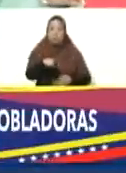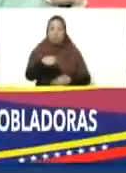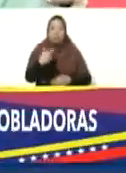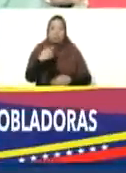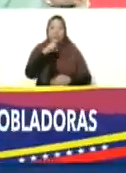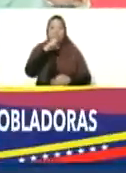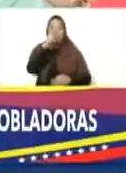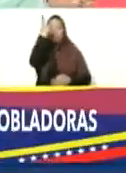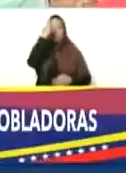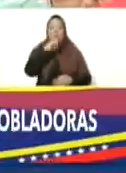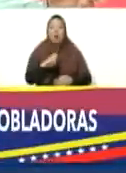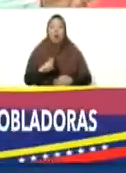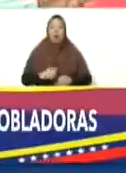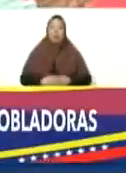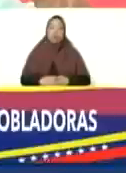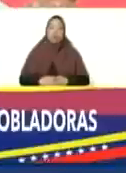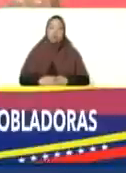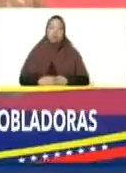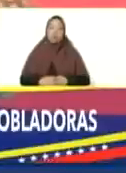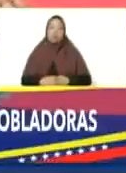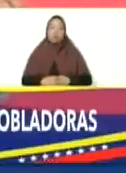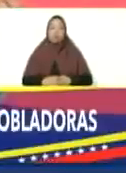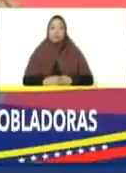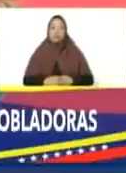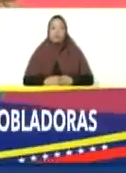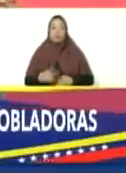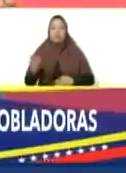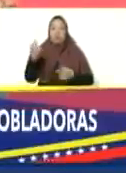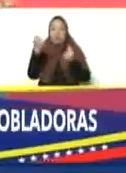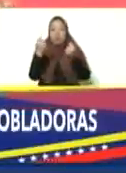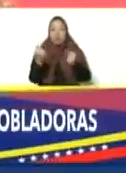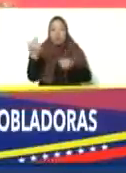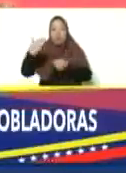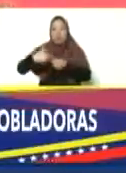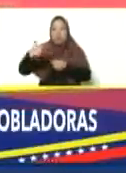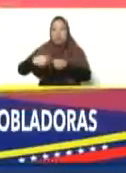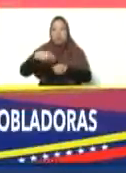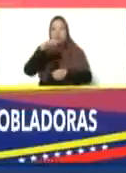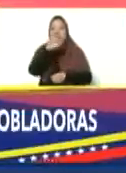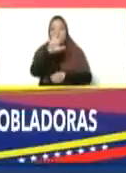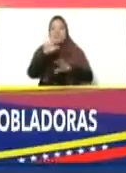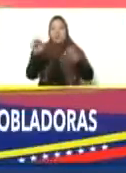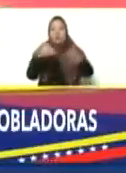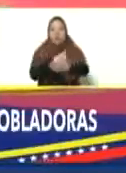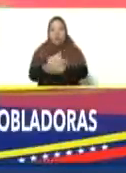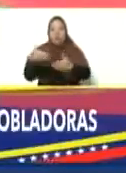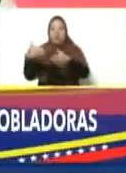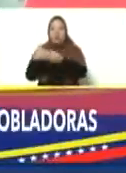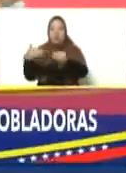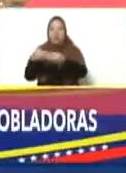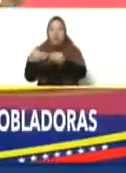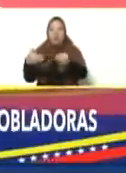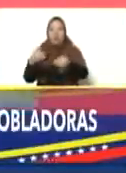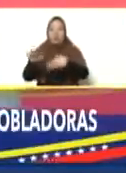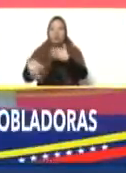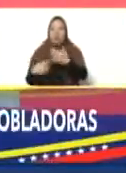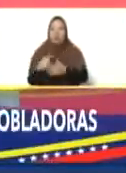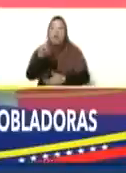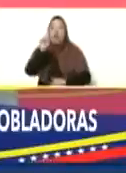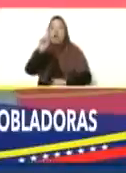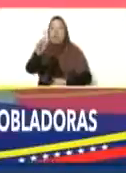de un año nosotros pasamos de ingresos petroleros de 56 mil millones de dólares a mil